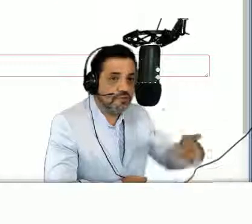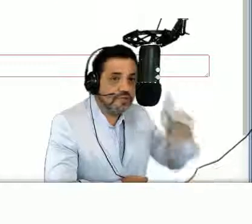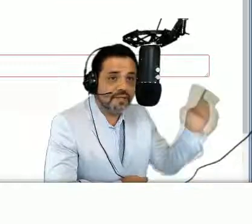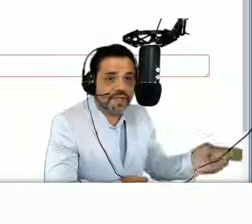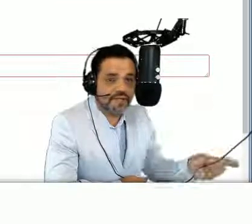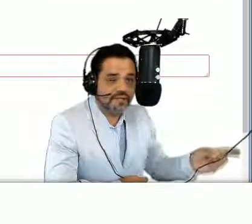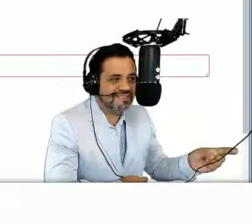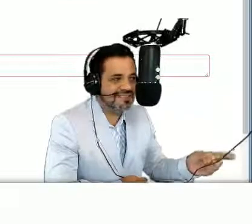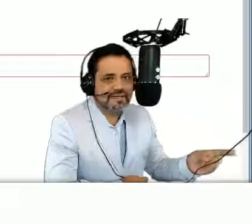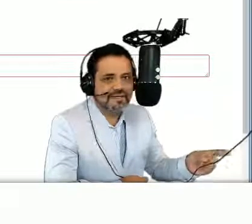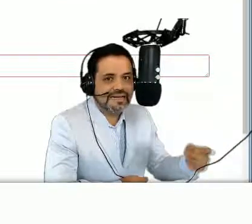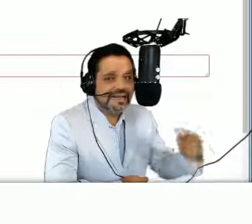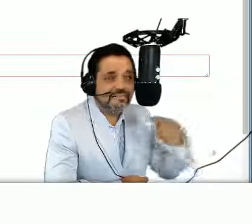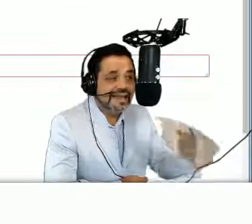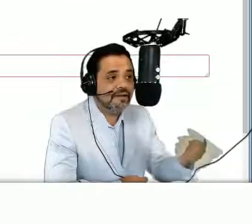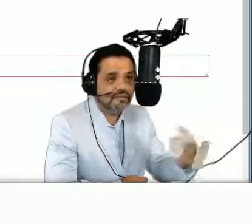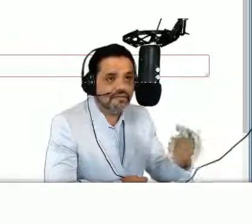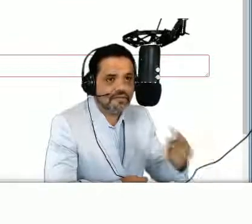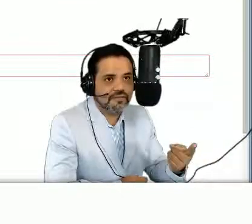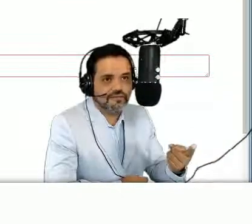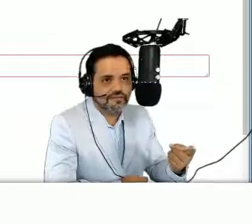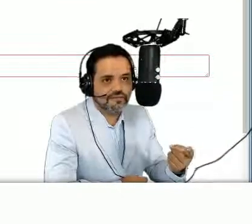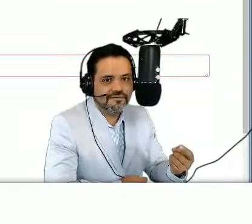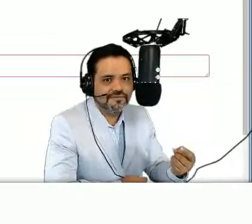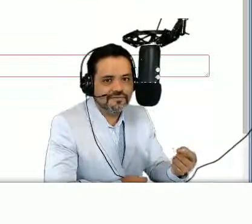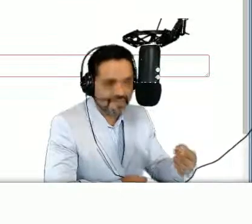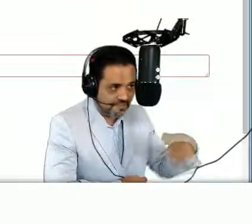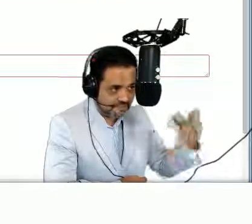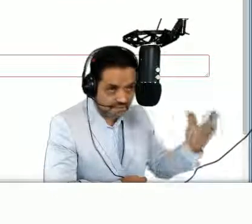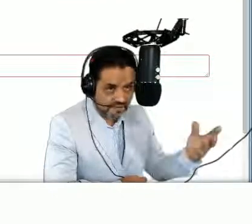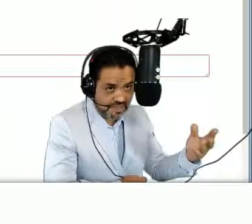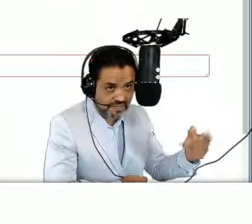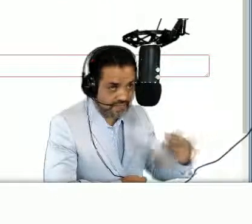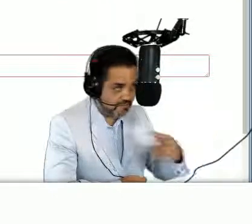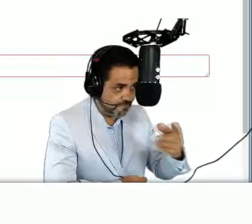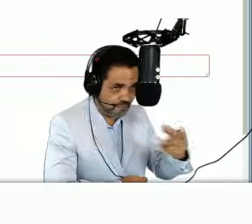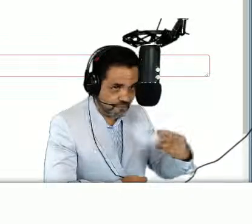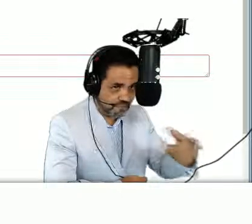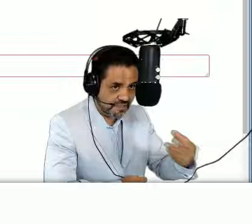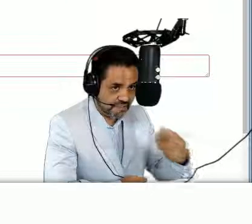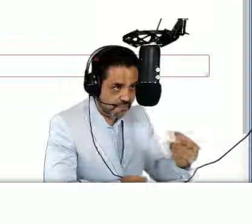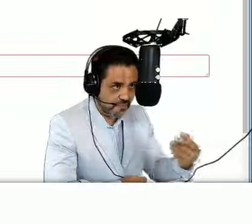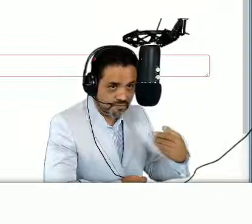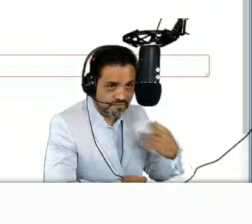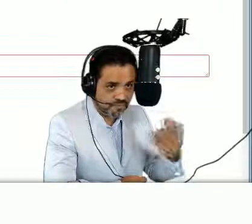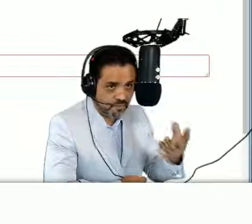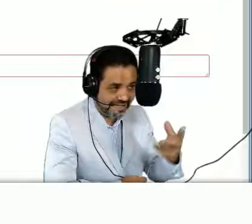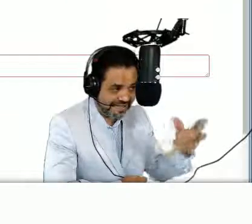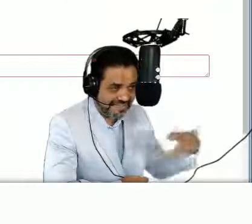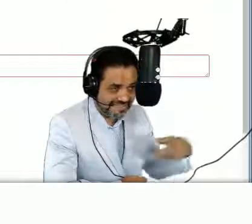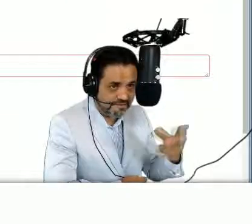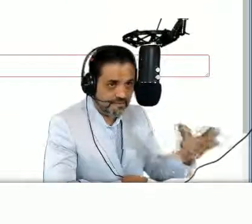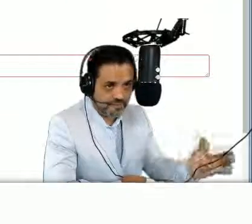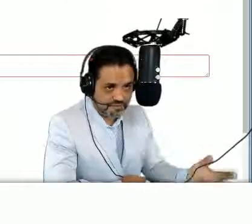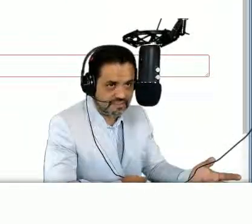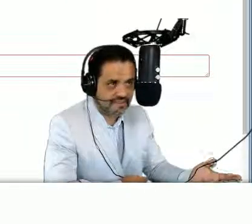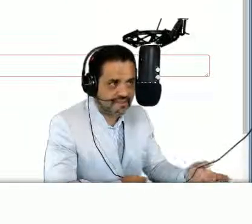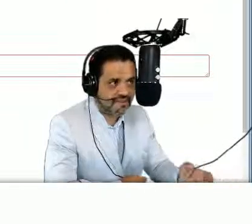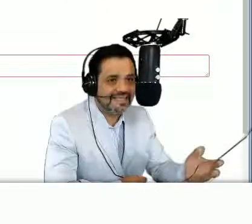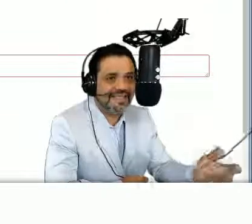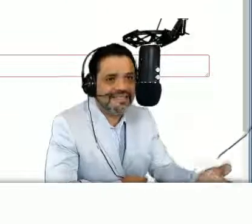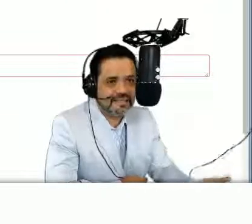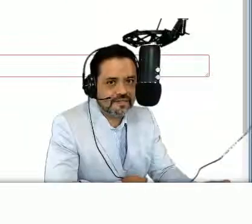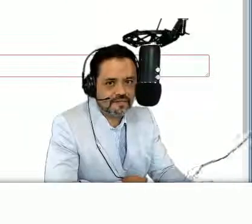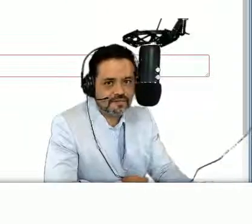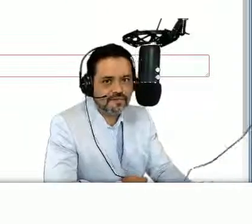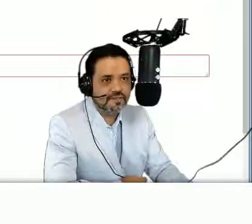Bueno, todos esos navegadores revelan nuestros datos. O sea, a través de esos navegadores, ustedes y yo podemos averiguar quién está viendo cosas en Internet